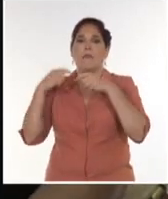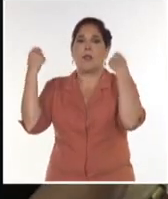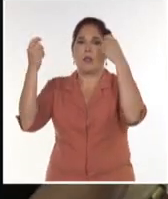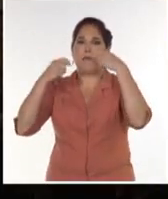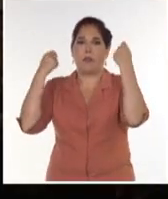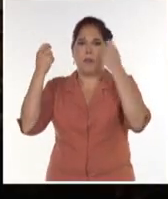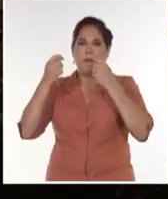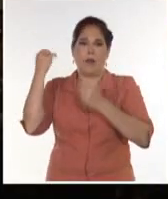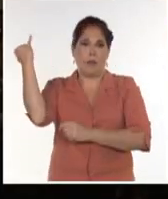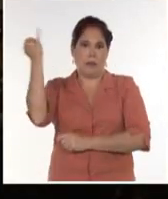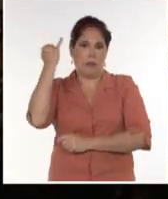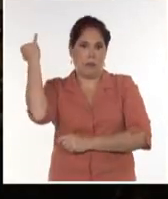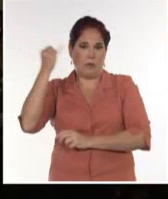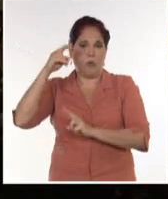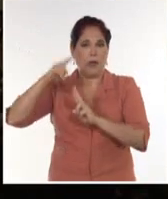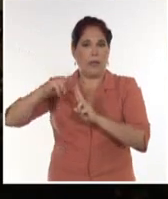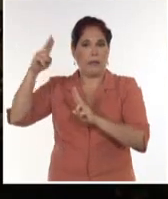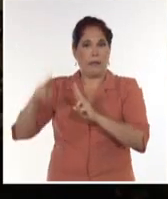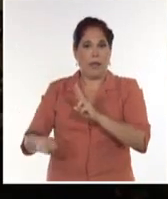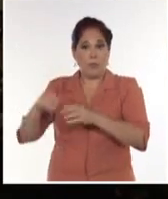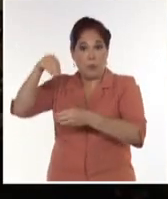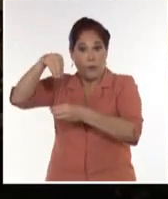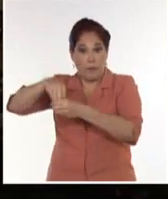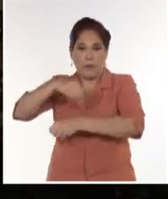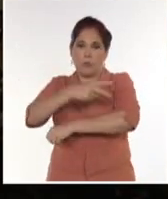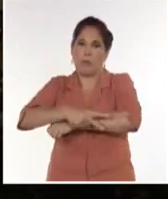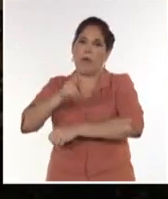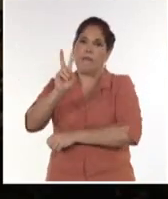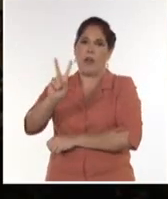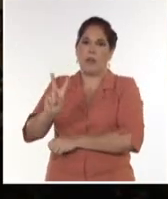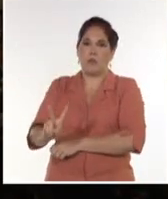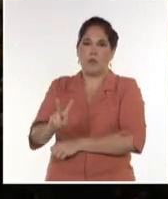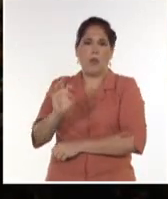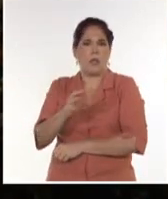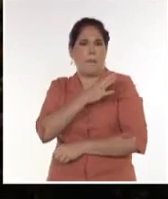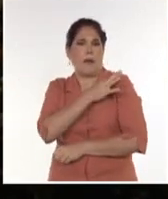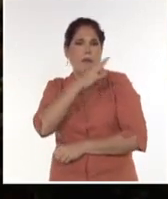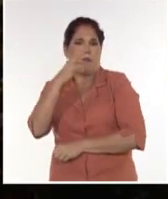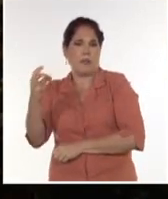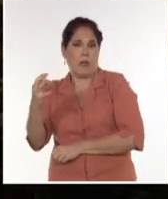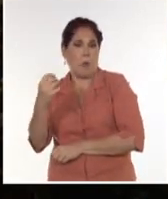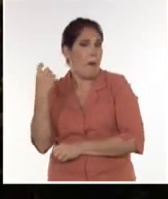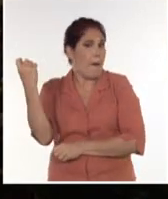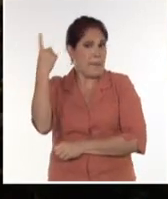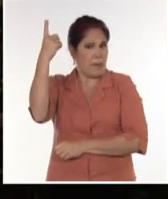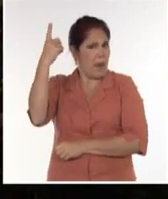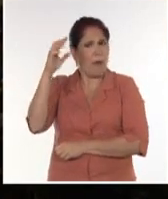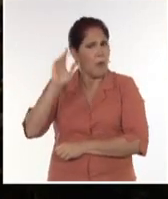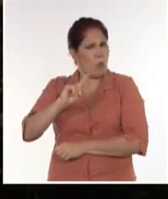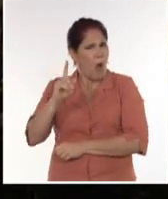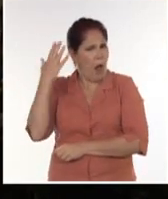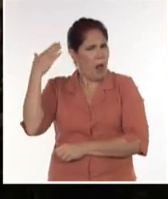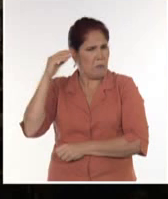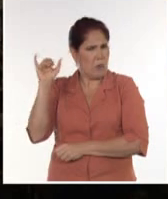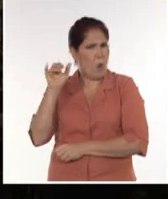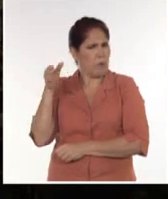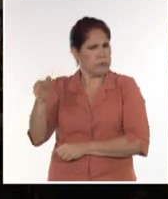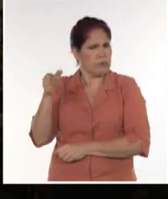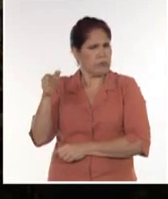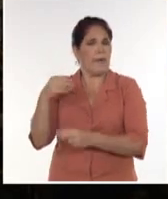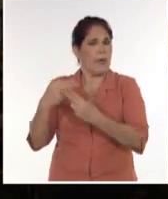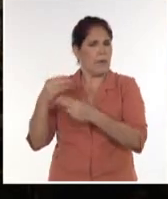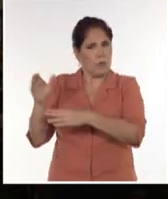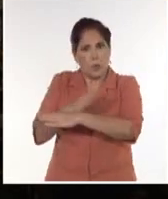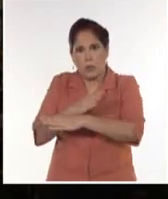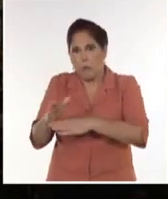Internacional de Teatro Progresista en Venezuela, país al que no vamos por vez primera. Hemos estado en otras ocasiones, en diferentes certámenes,